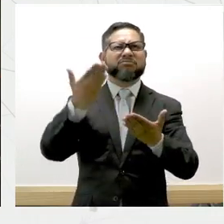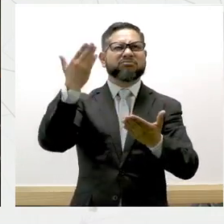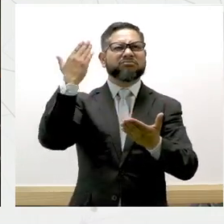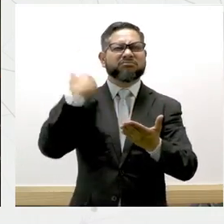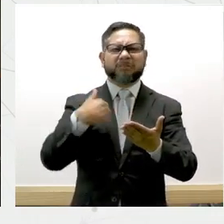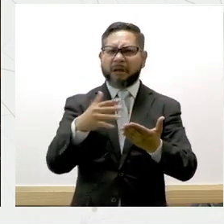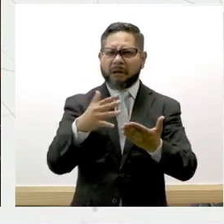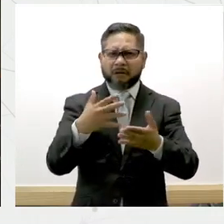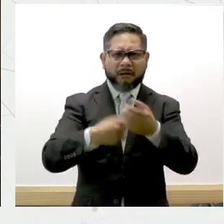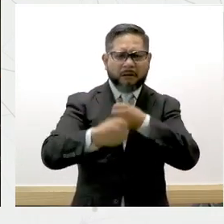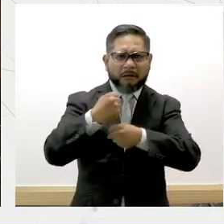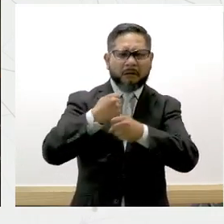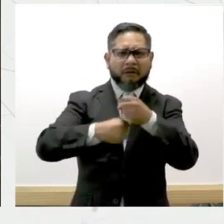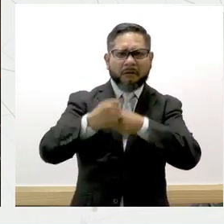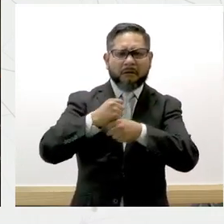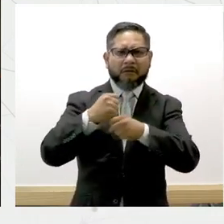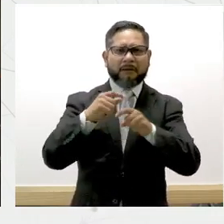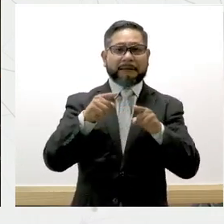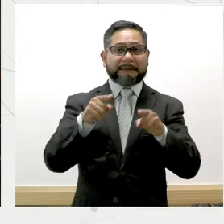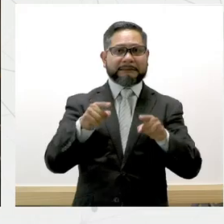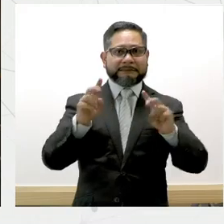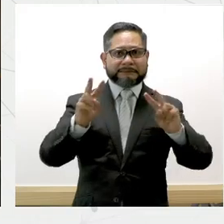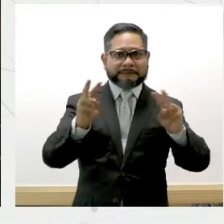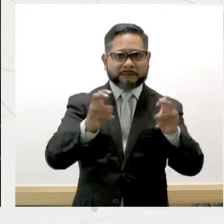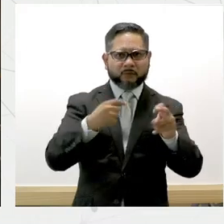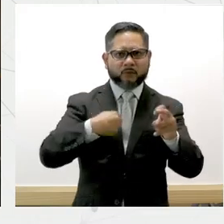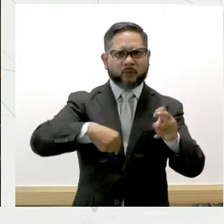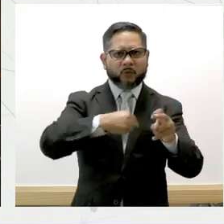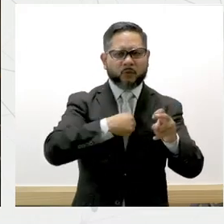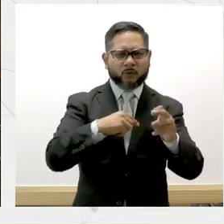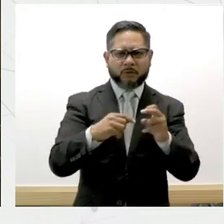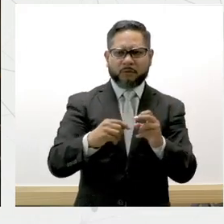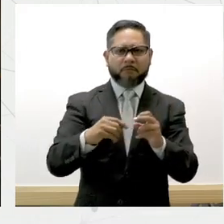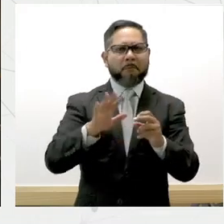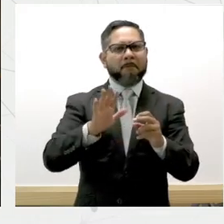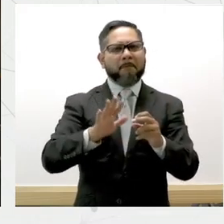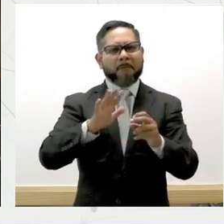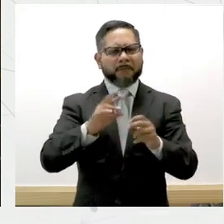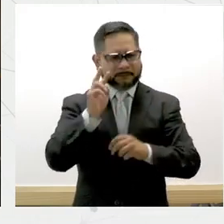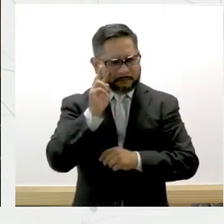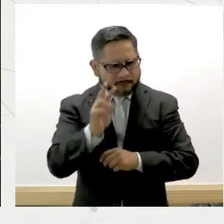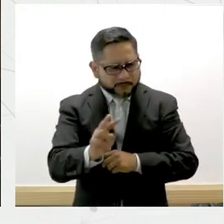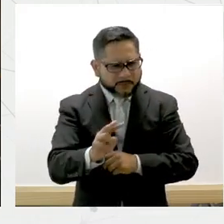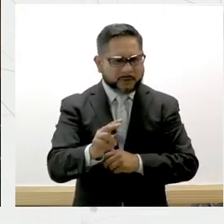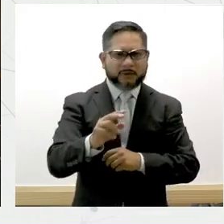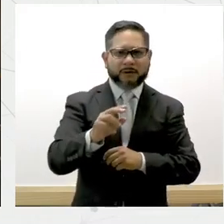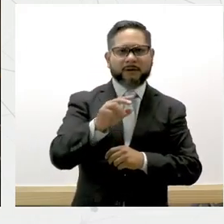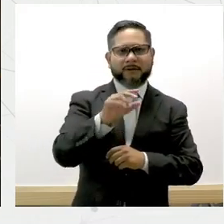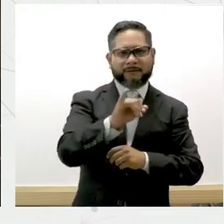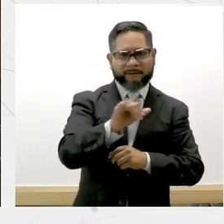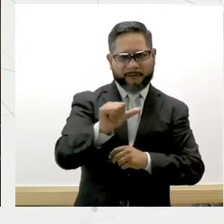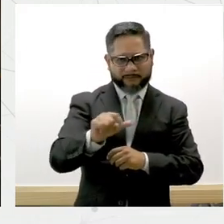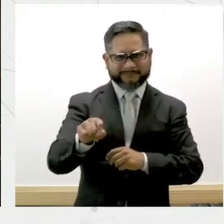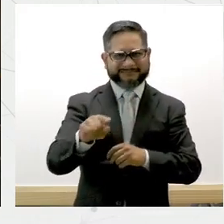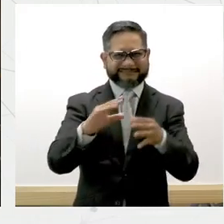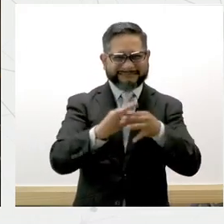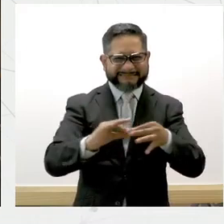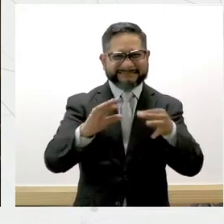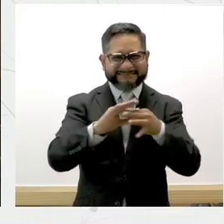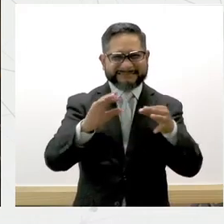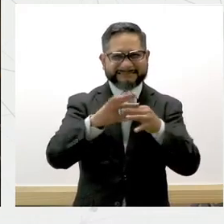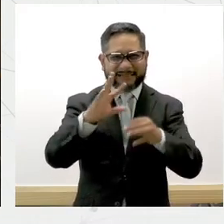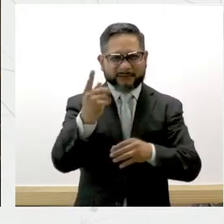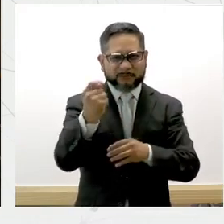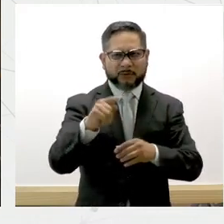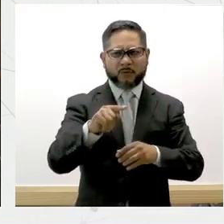de años al menos, es un tema que a la vista del desarrollo, como luego comentaremos, de la inteligencia artificial y de la tecnología,